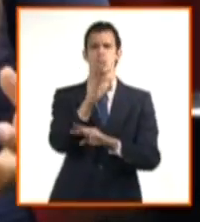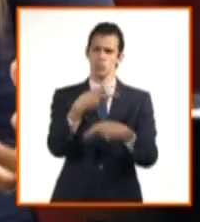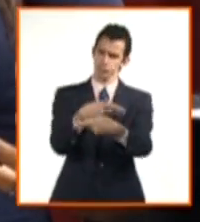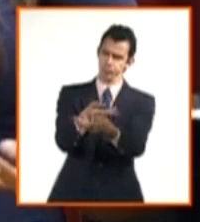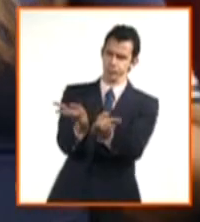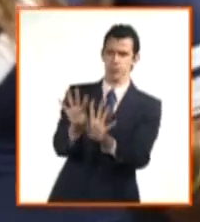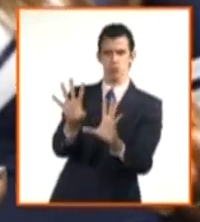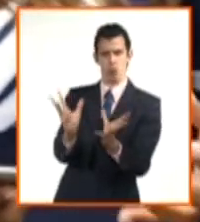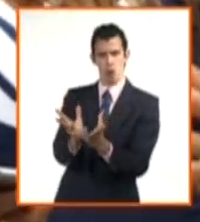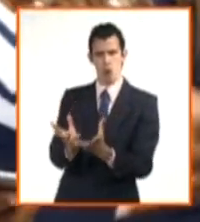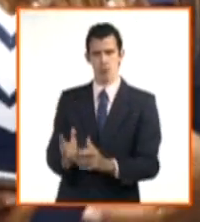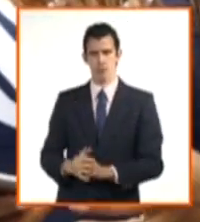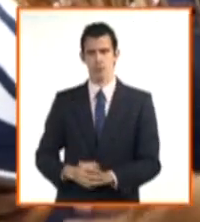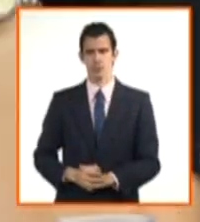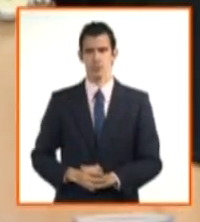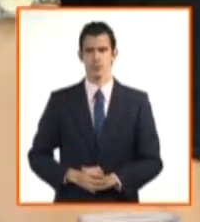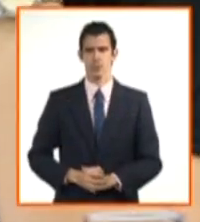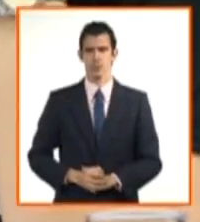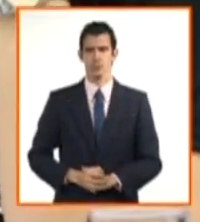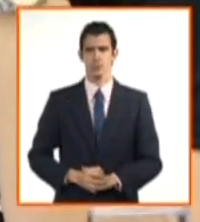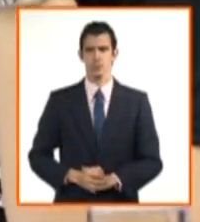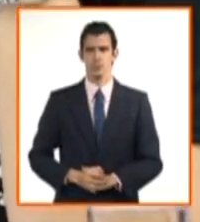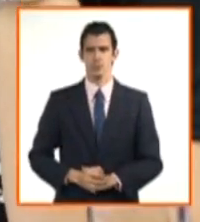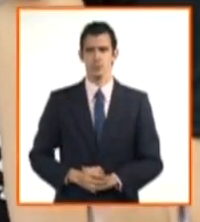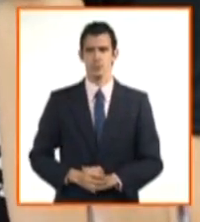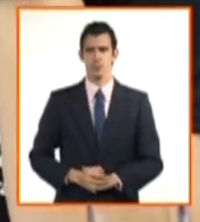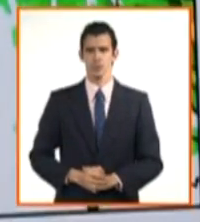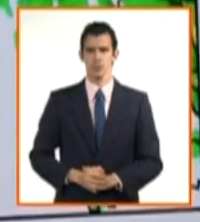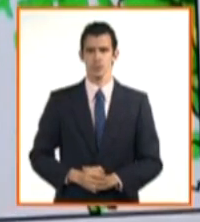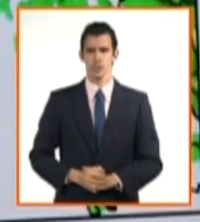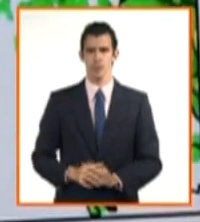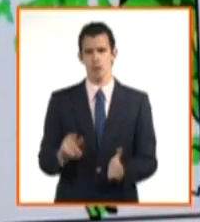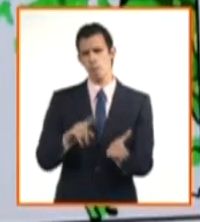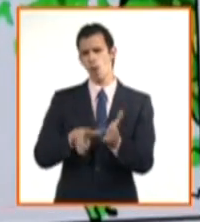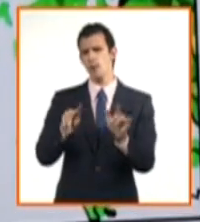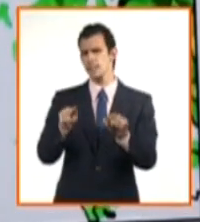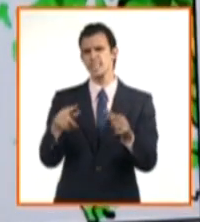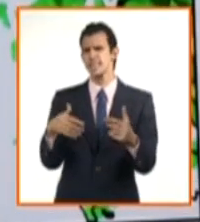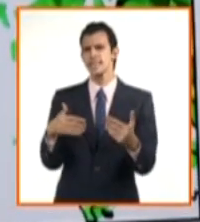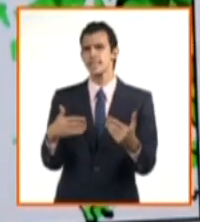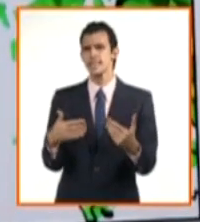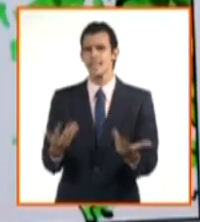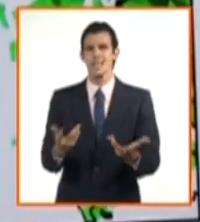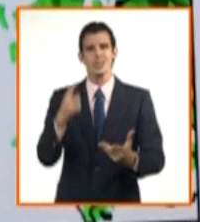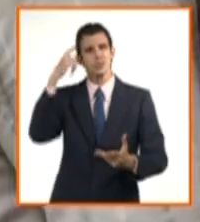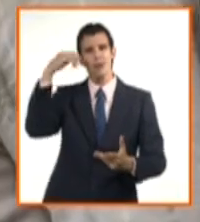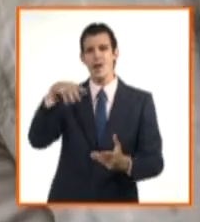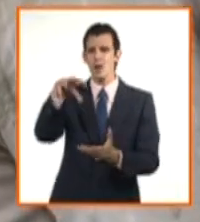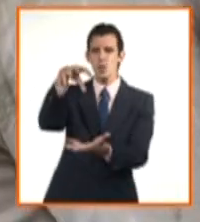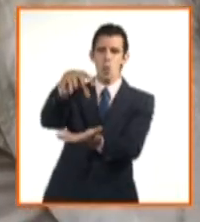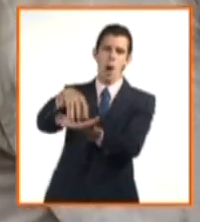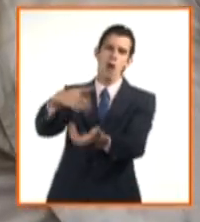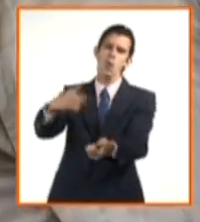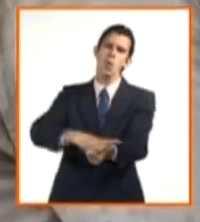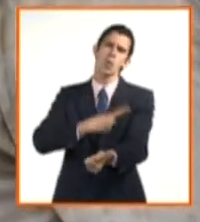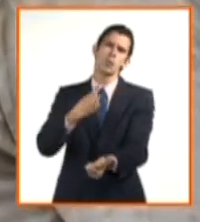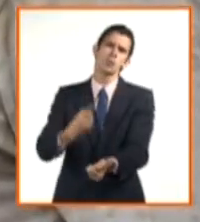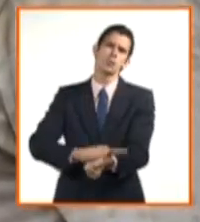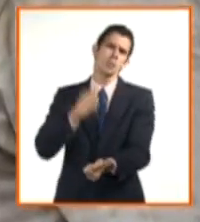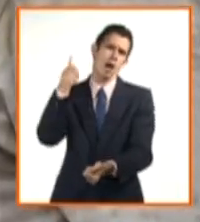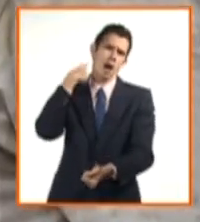toda la atención en los lugares más afectados por las precipitaciones que durante las últimas 24 horas se reportó acumulado de